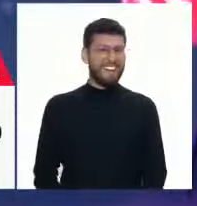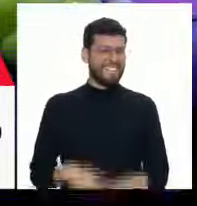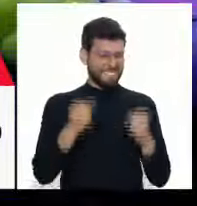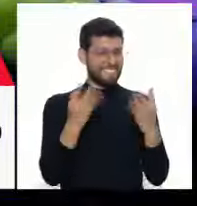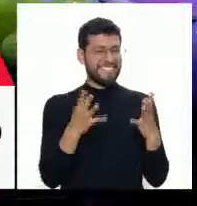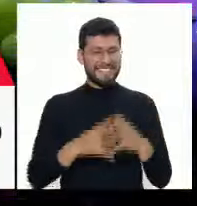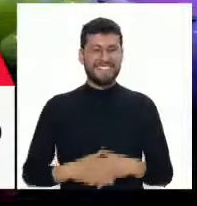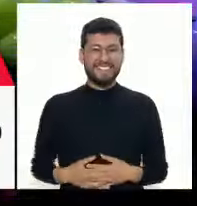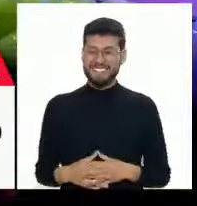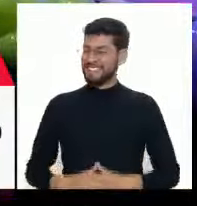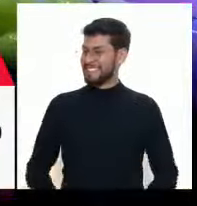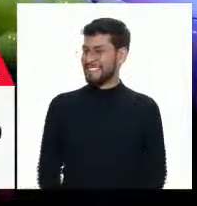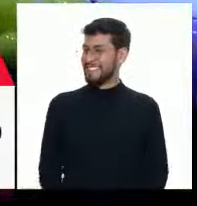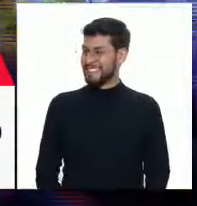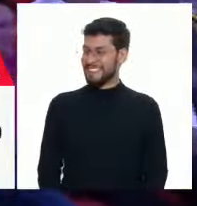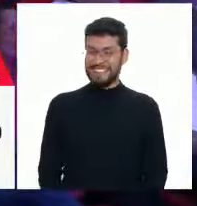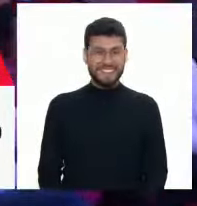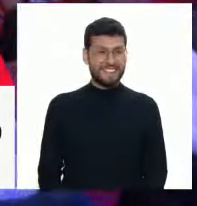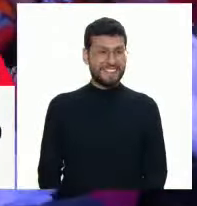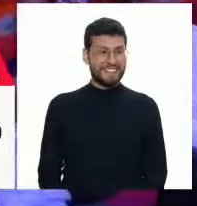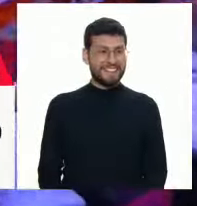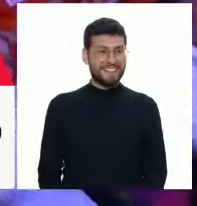¡Muy bien!